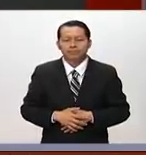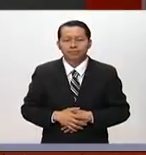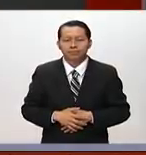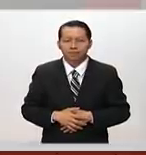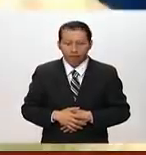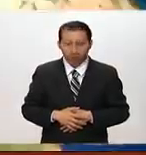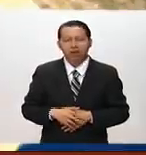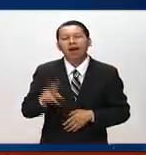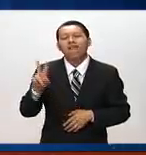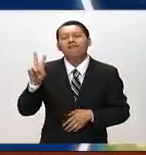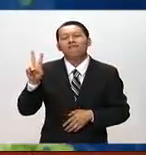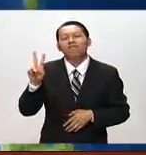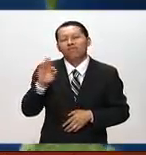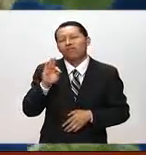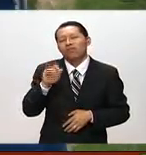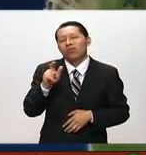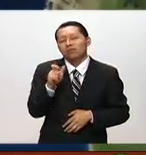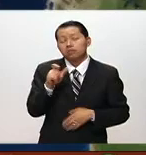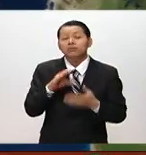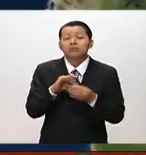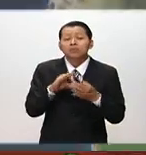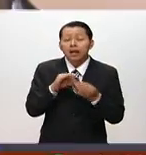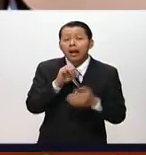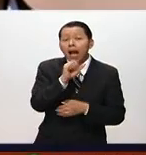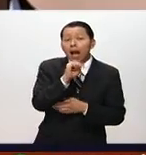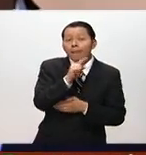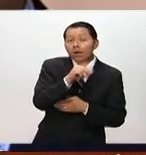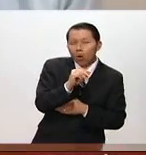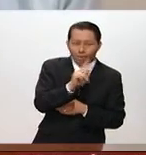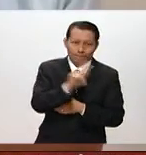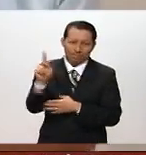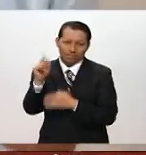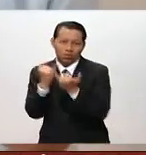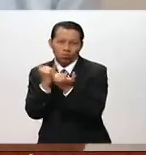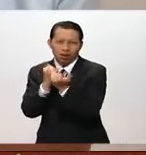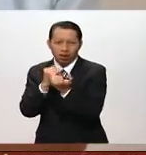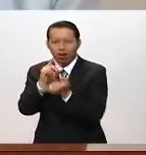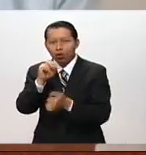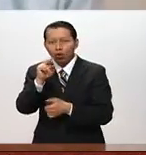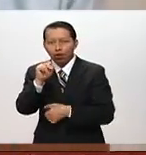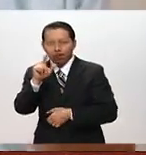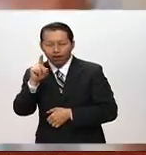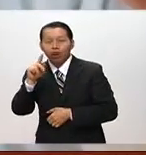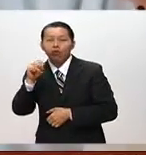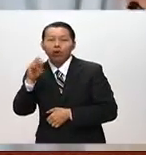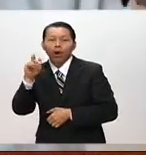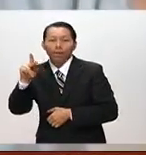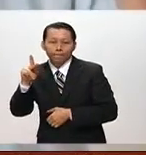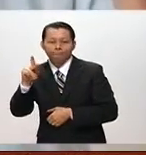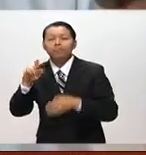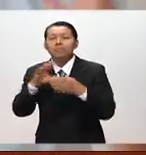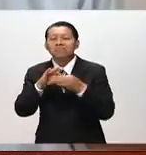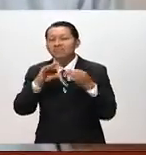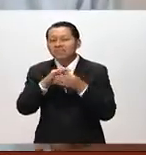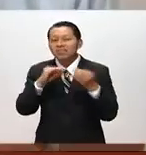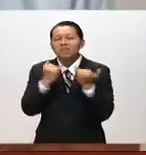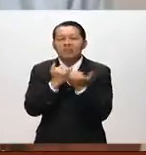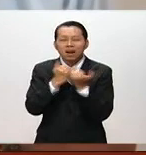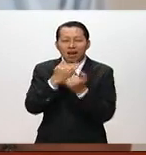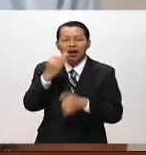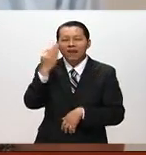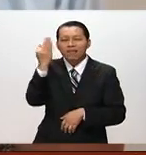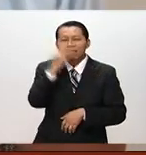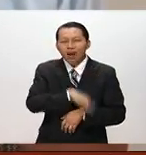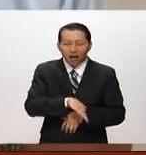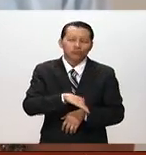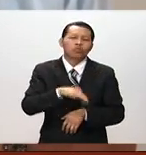Vicente Fox comparó a Andrés Manuel López Obrador con Donald Trump y los llamó bocones y falsos profetas. Al